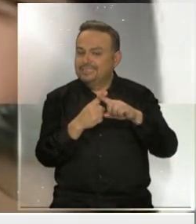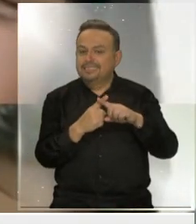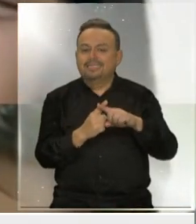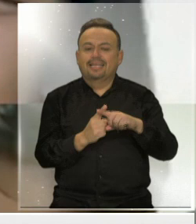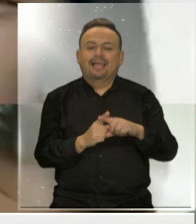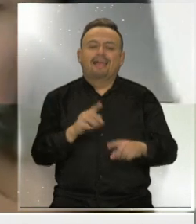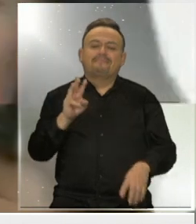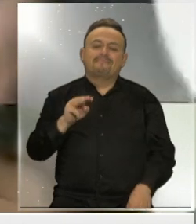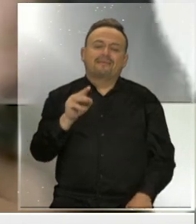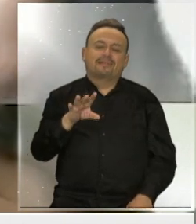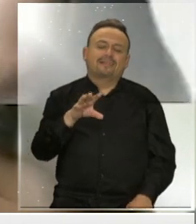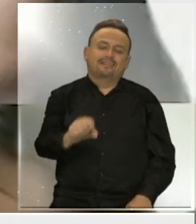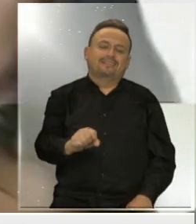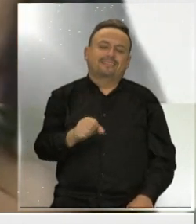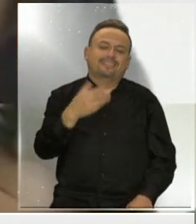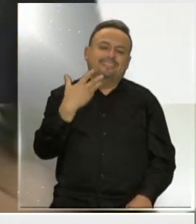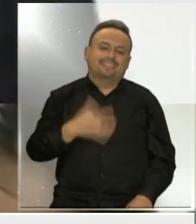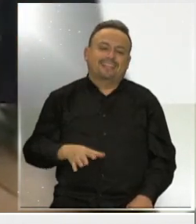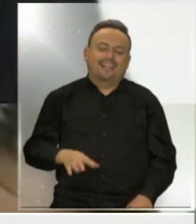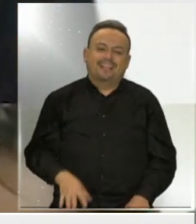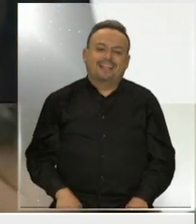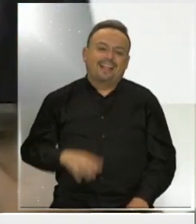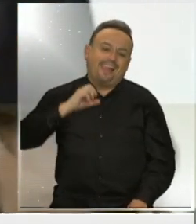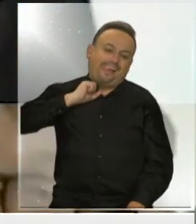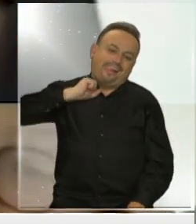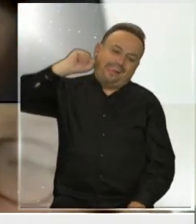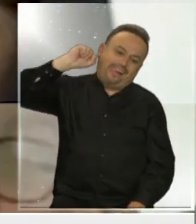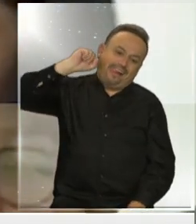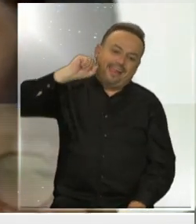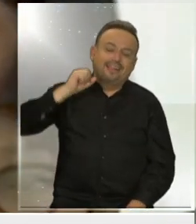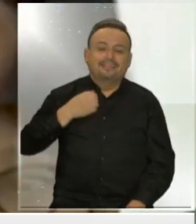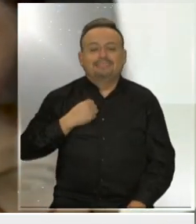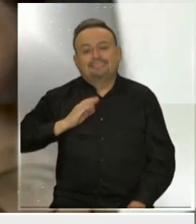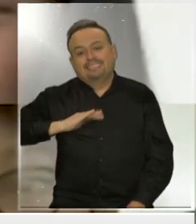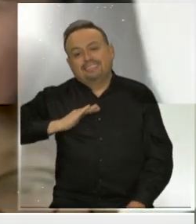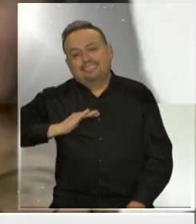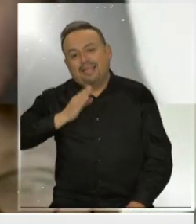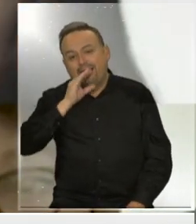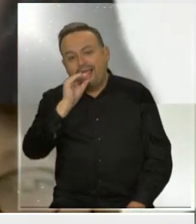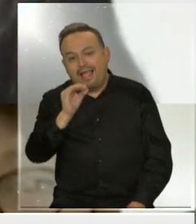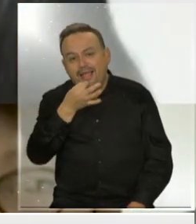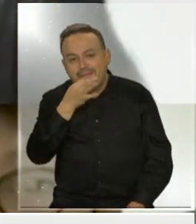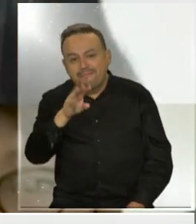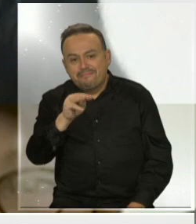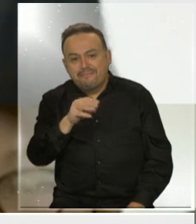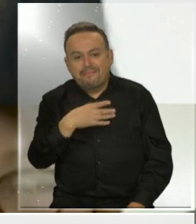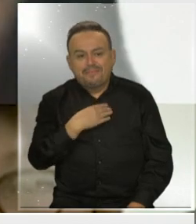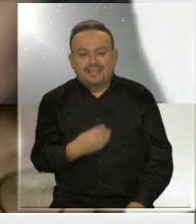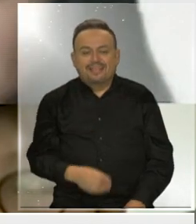¡Ay, mamá! ¡Ya la averigué! ¡Te extraño! ¡Eso!